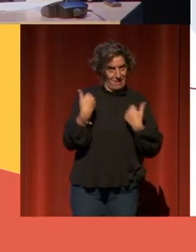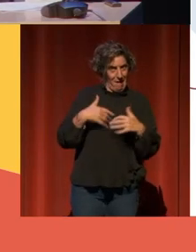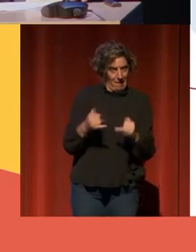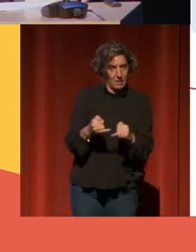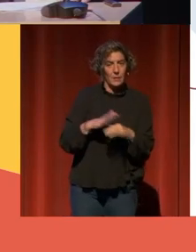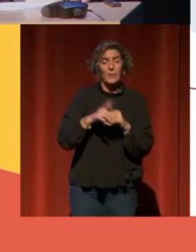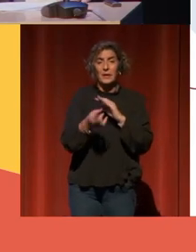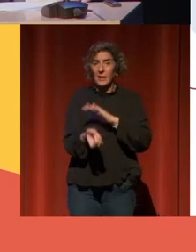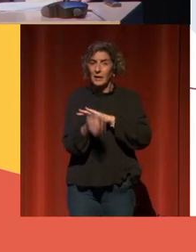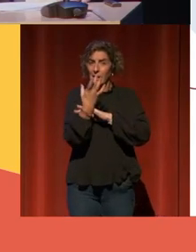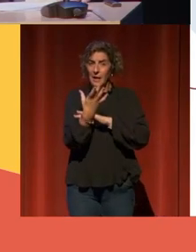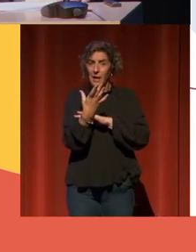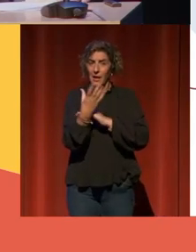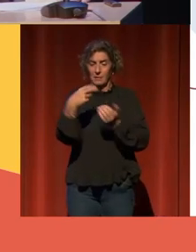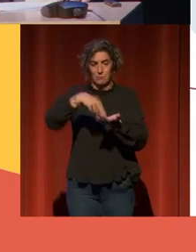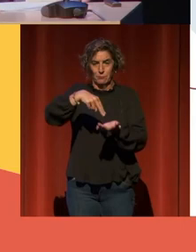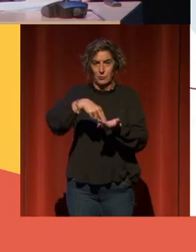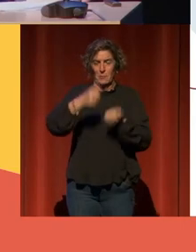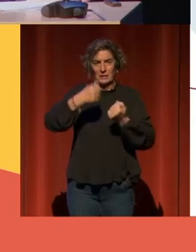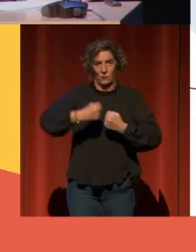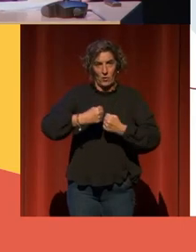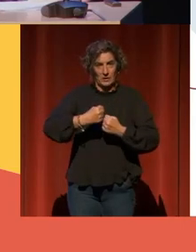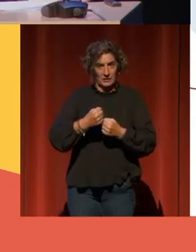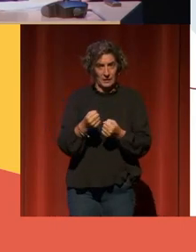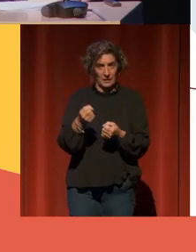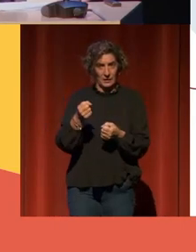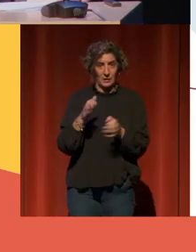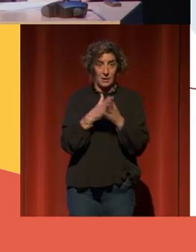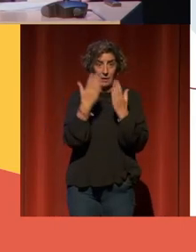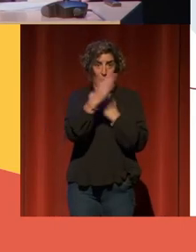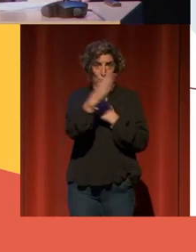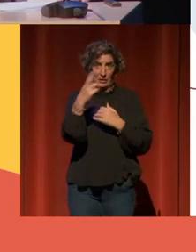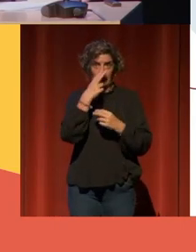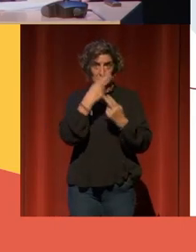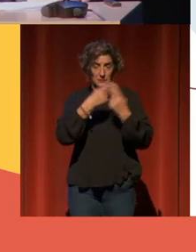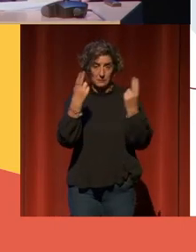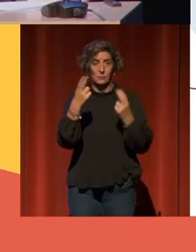para crear una presencia más fuerte de las bibl